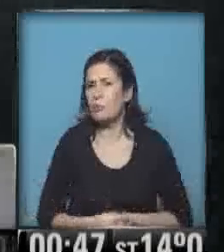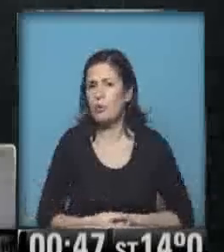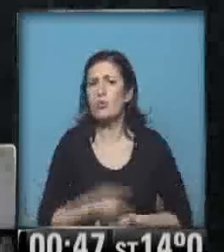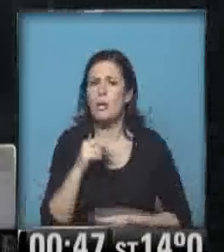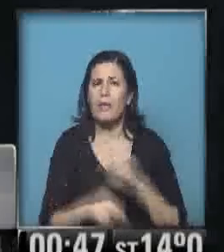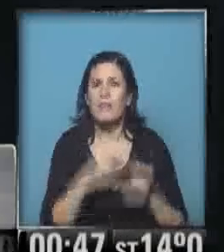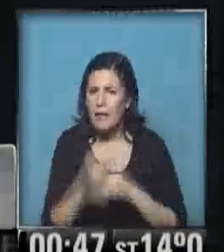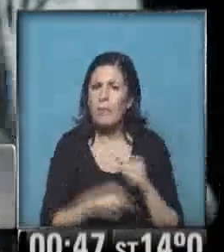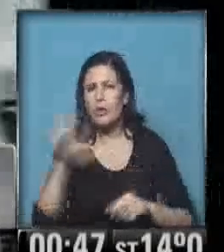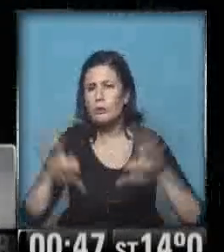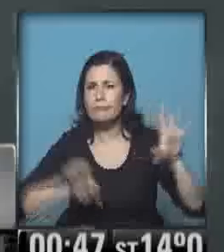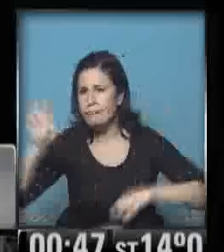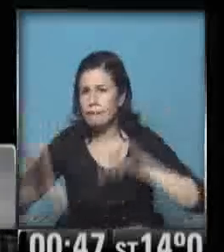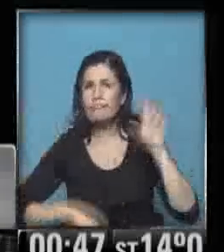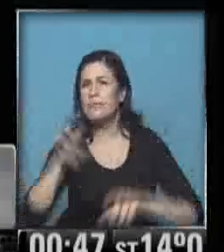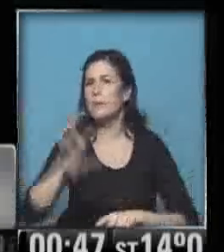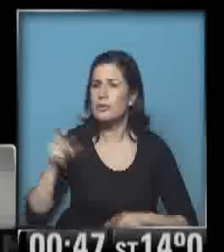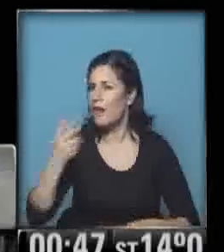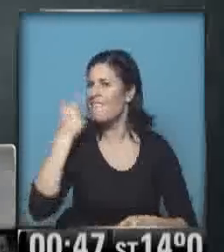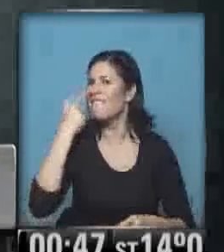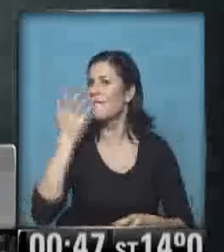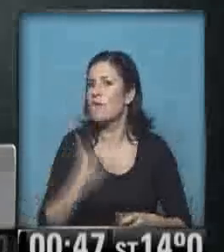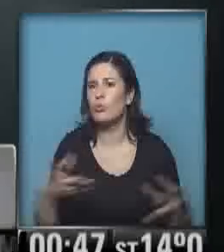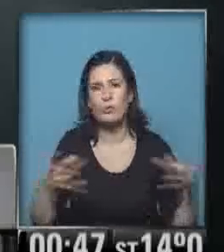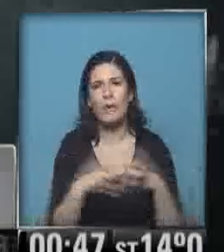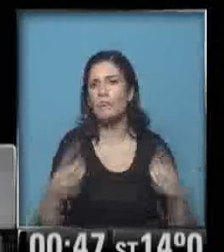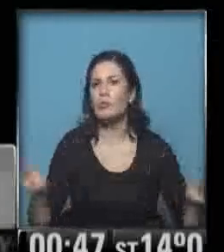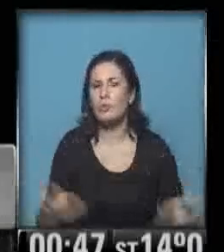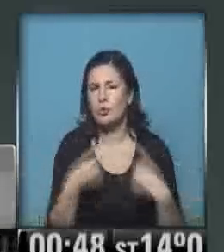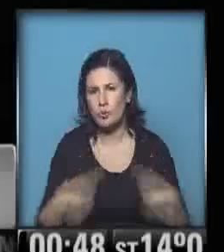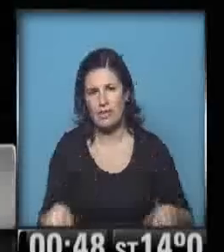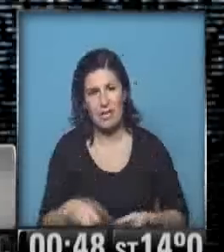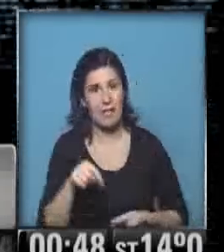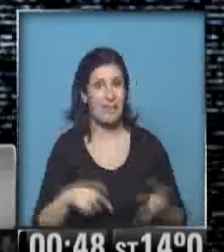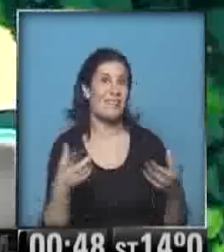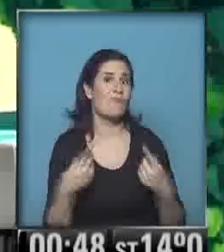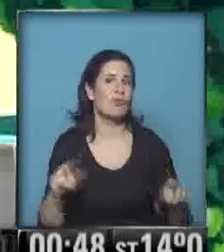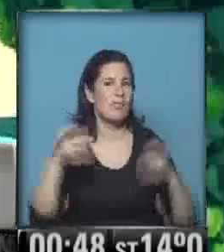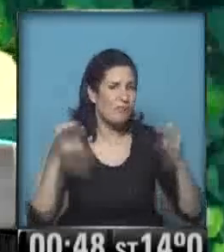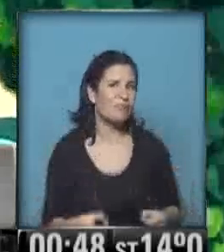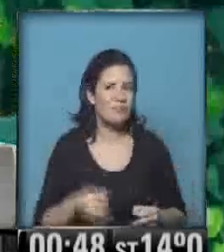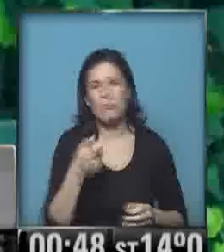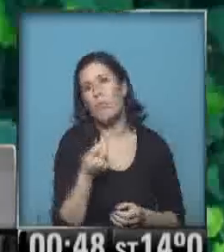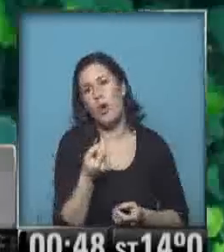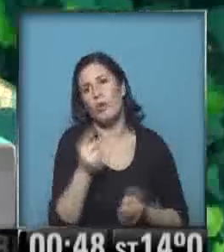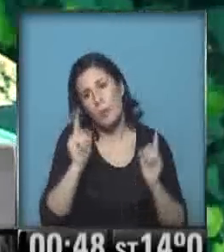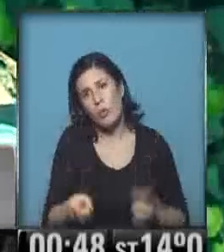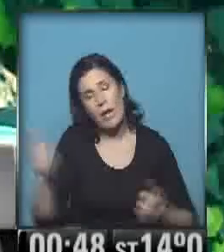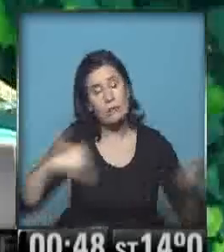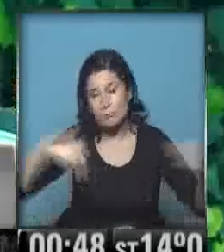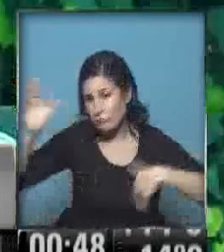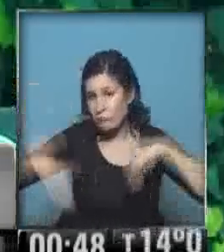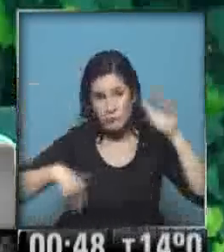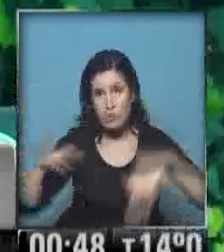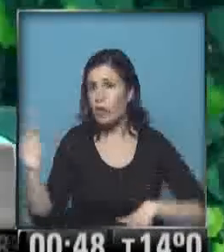estamos también trayendo otras personas que se interesan por la banda, más allá de que es un género un poco cerrado. En realidad, bienvenidos a quienes